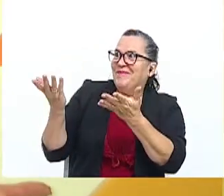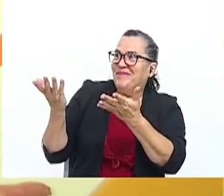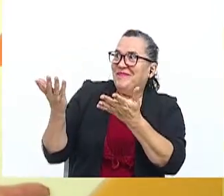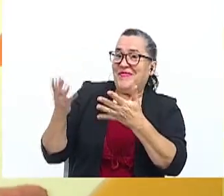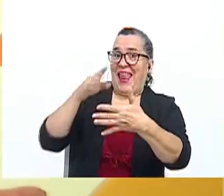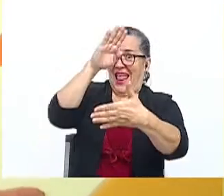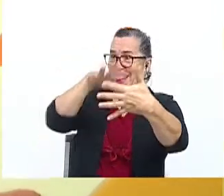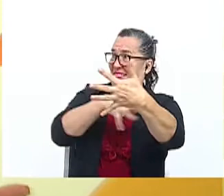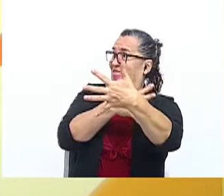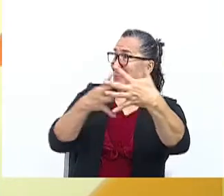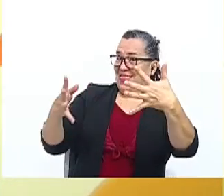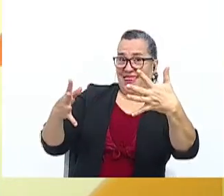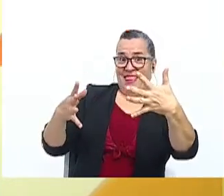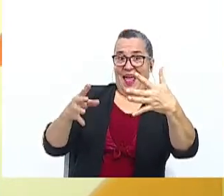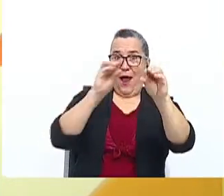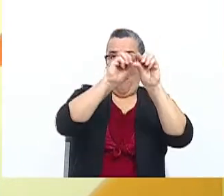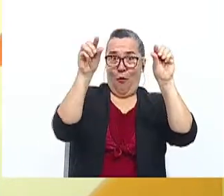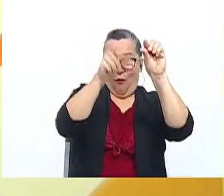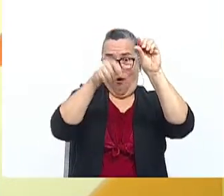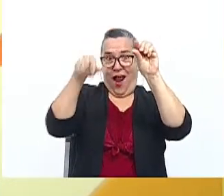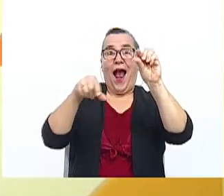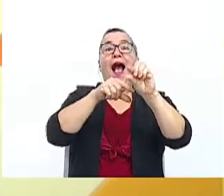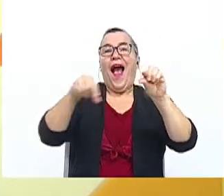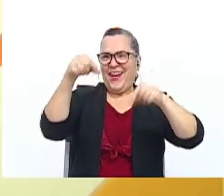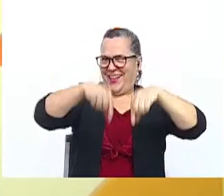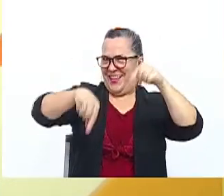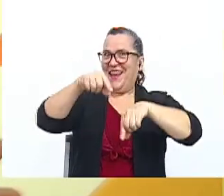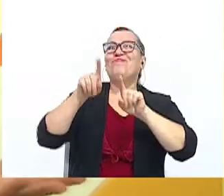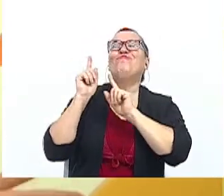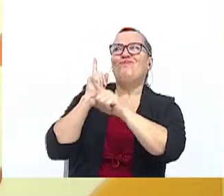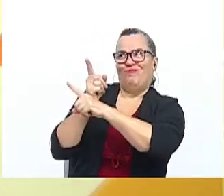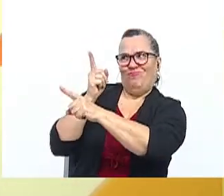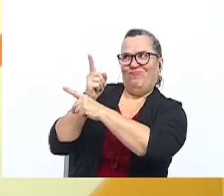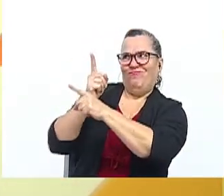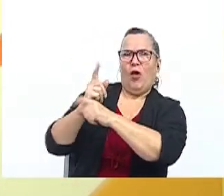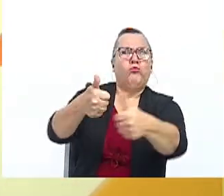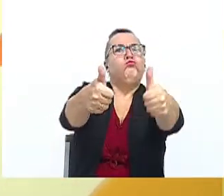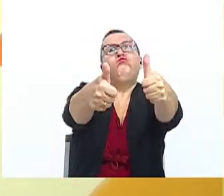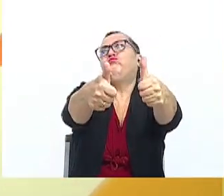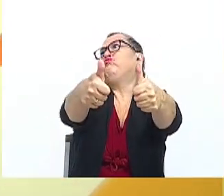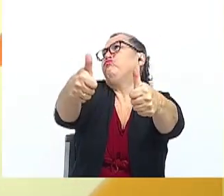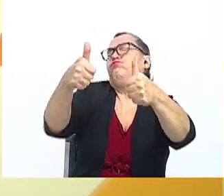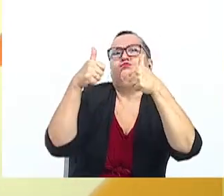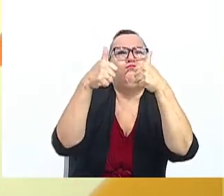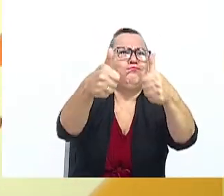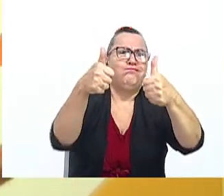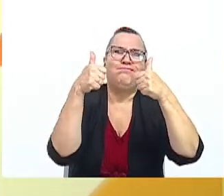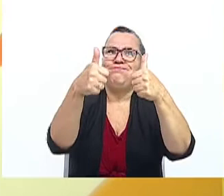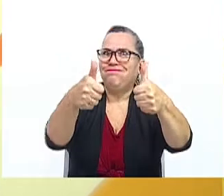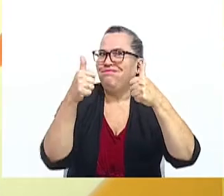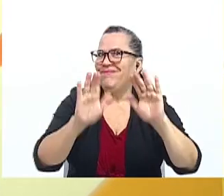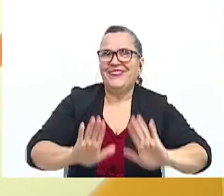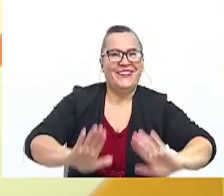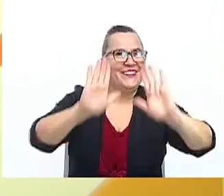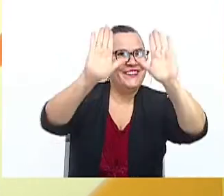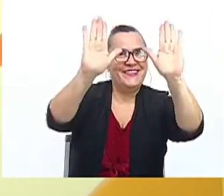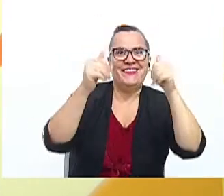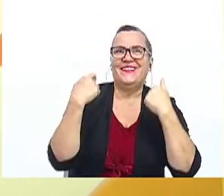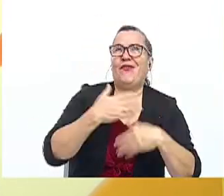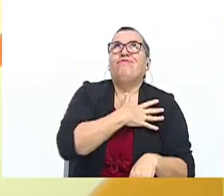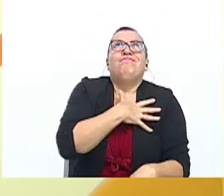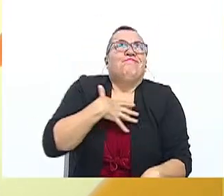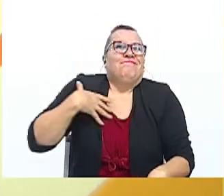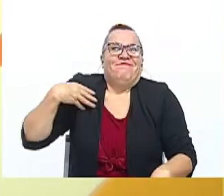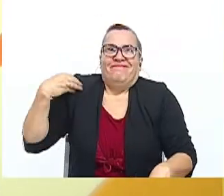fue el tema? La tabla periódica. ¿Y qué tal? ¿Cómo estuvo esa clase? Excelente, dice que le